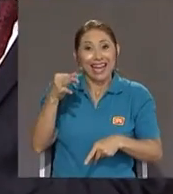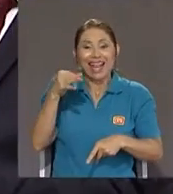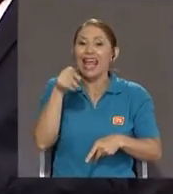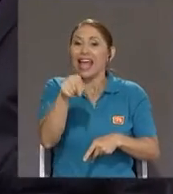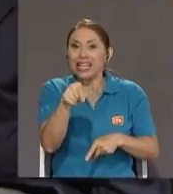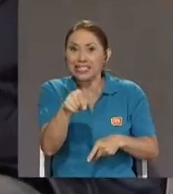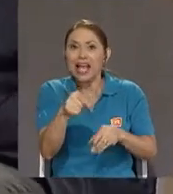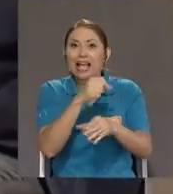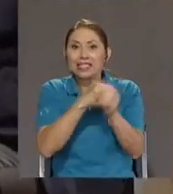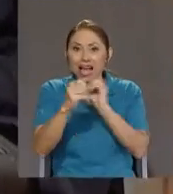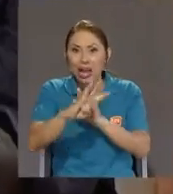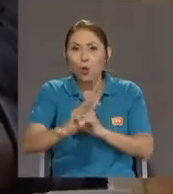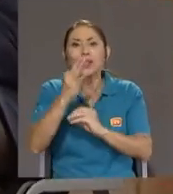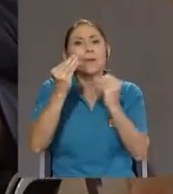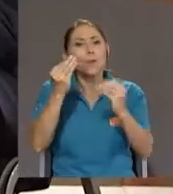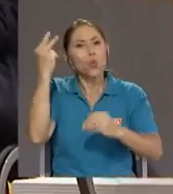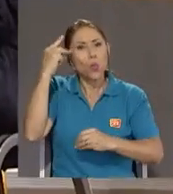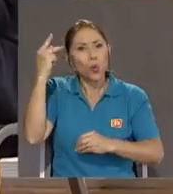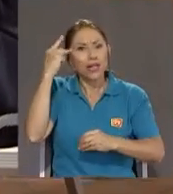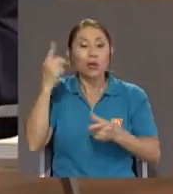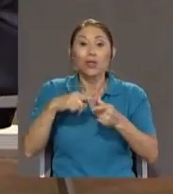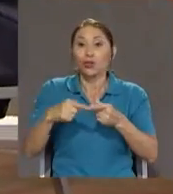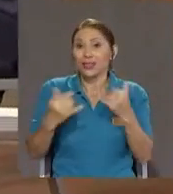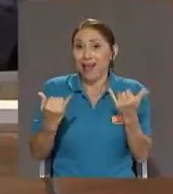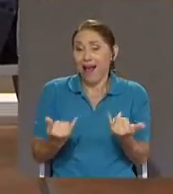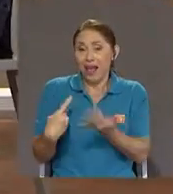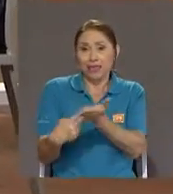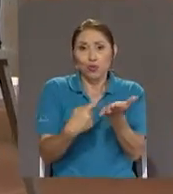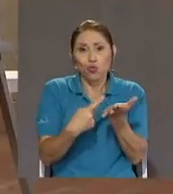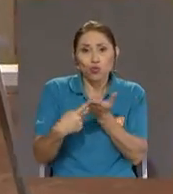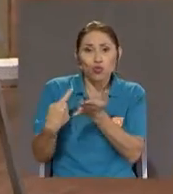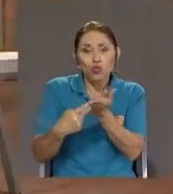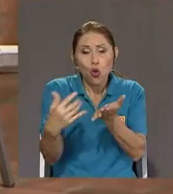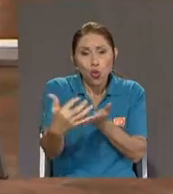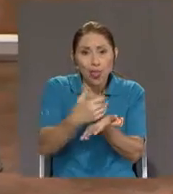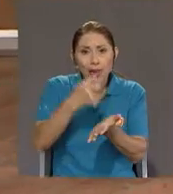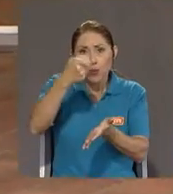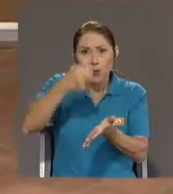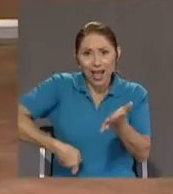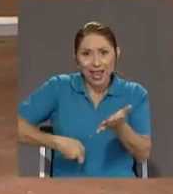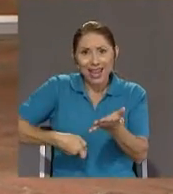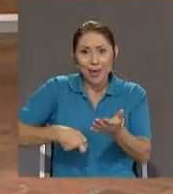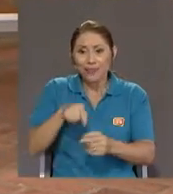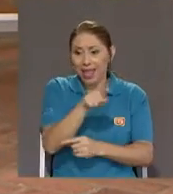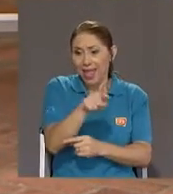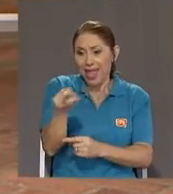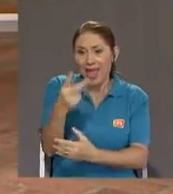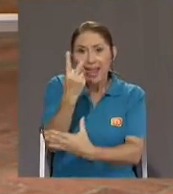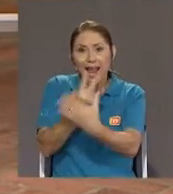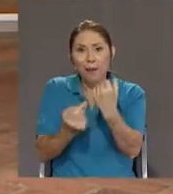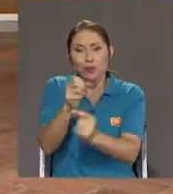en medio de la discusión tributaria, me parece a mí que en ambos casos respondieron